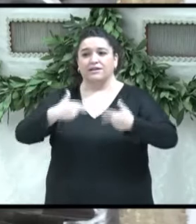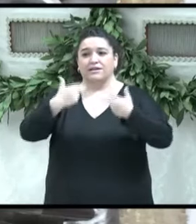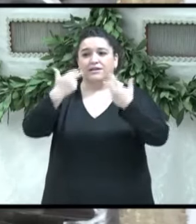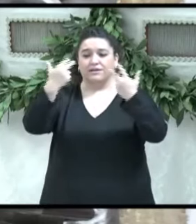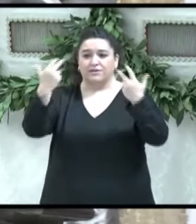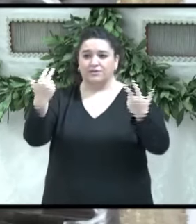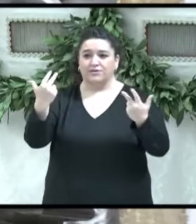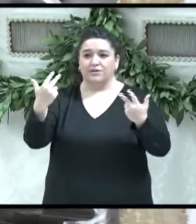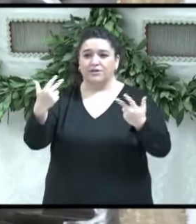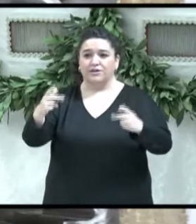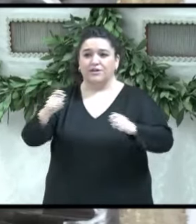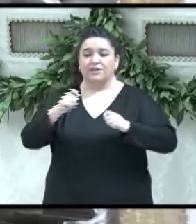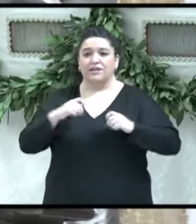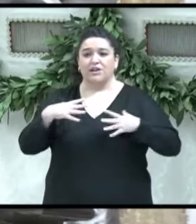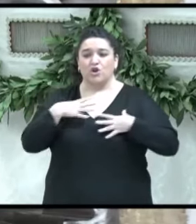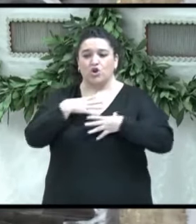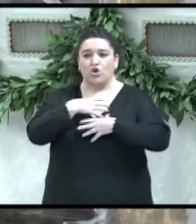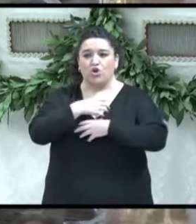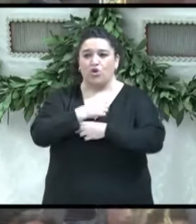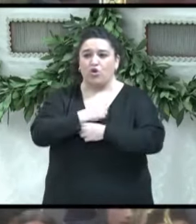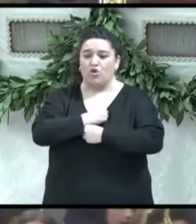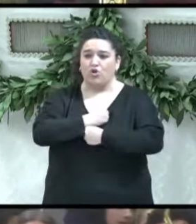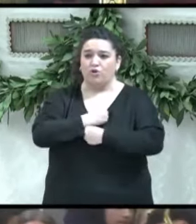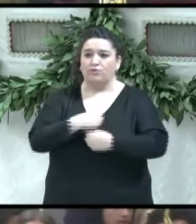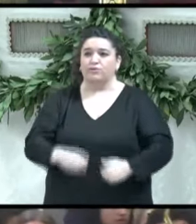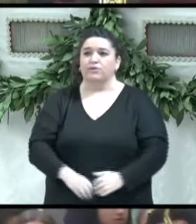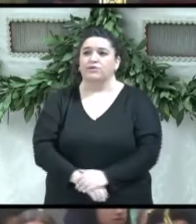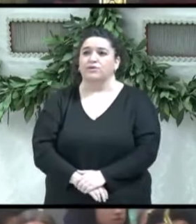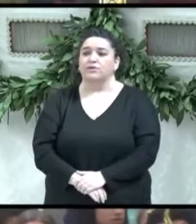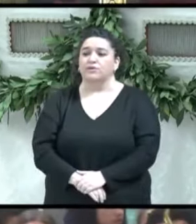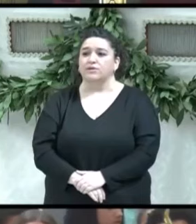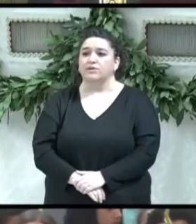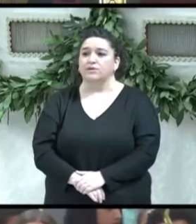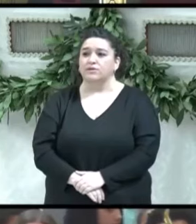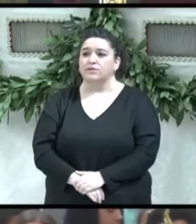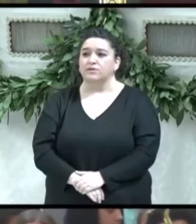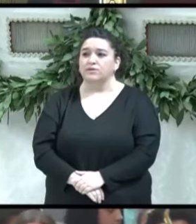señor libro de todas